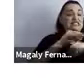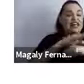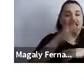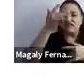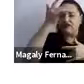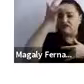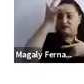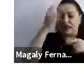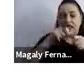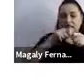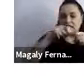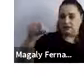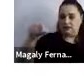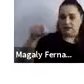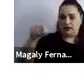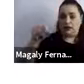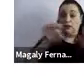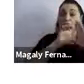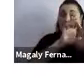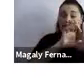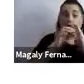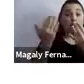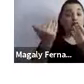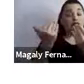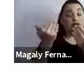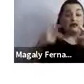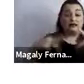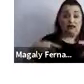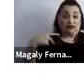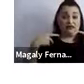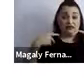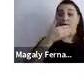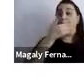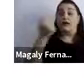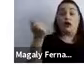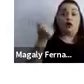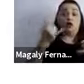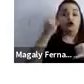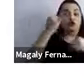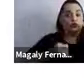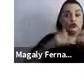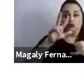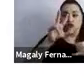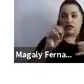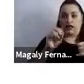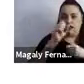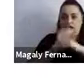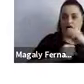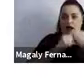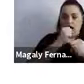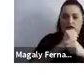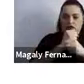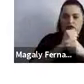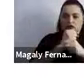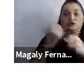están midiendo. Por ejemplo, en esperanza de vida, la mejor en los últimos 30 años, juntando esperanza de vida en hombres y en